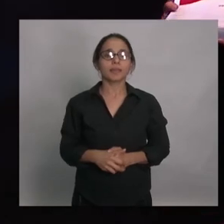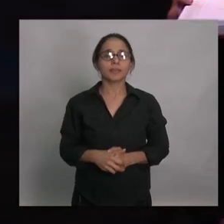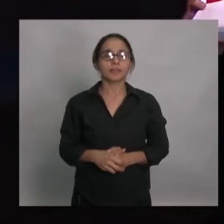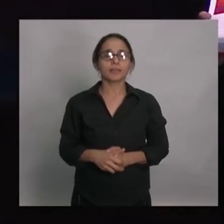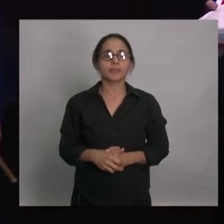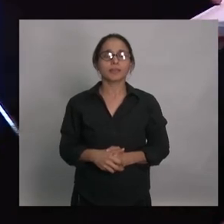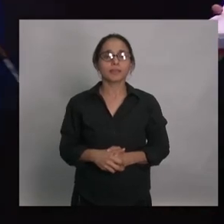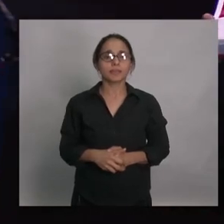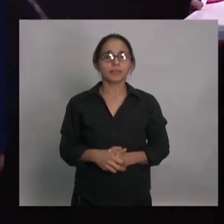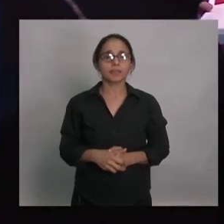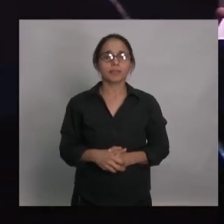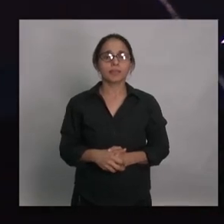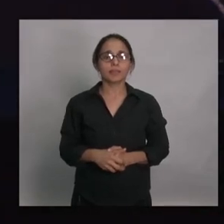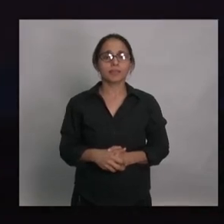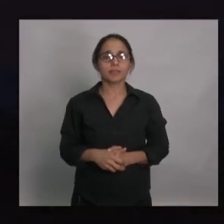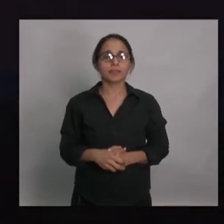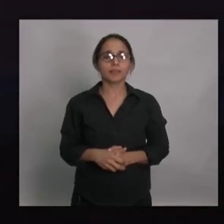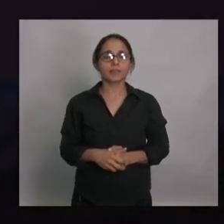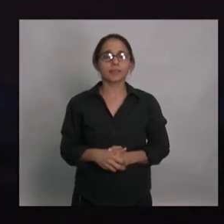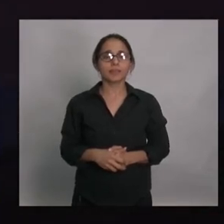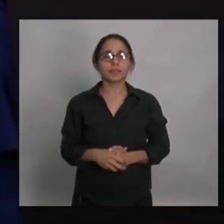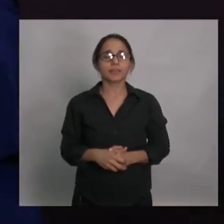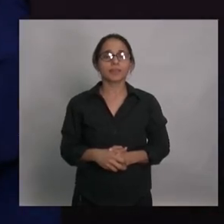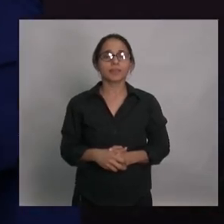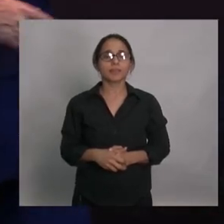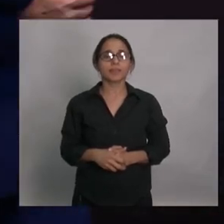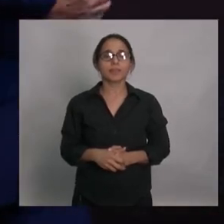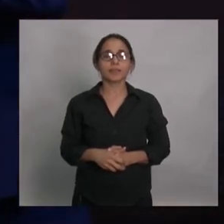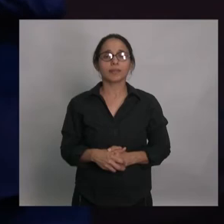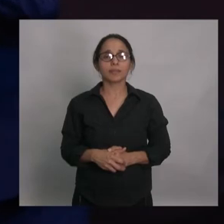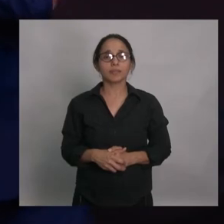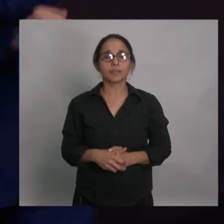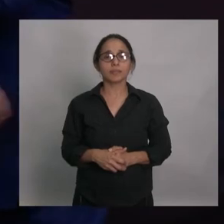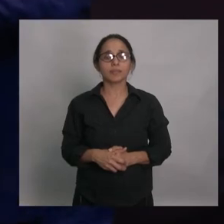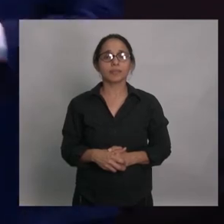de rusia y se lo entrega daniela perrotta de clacso argentina